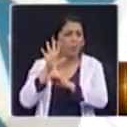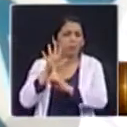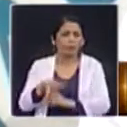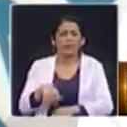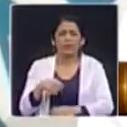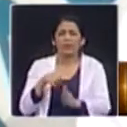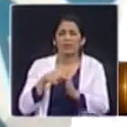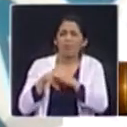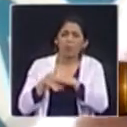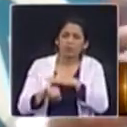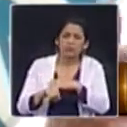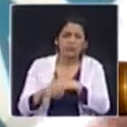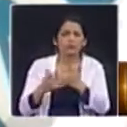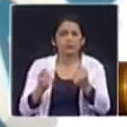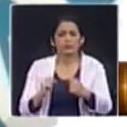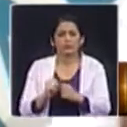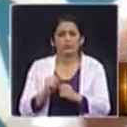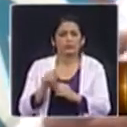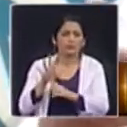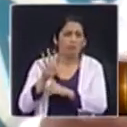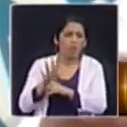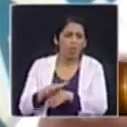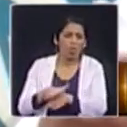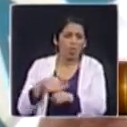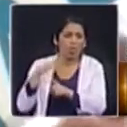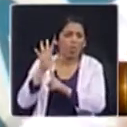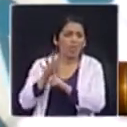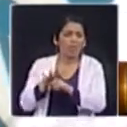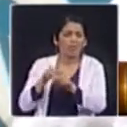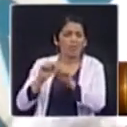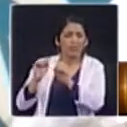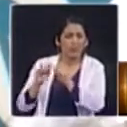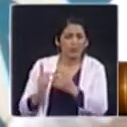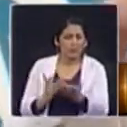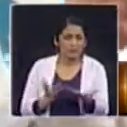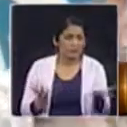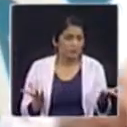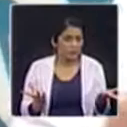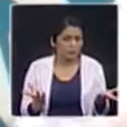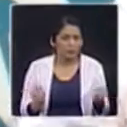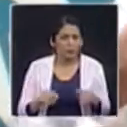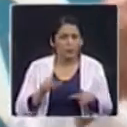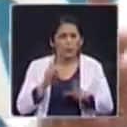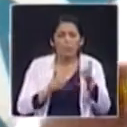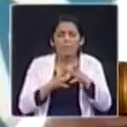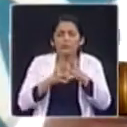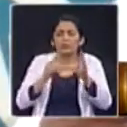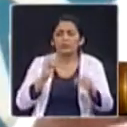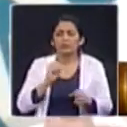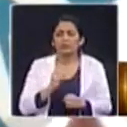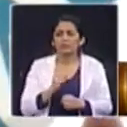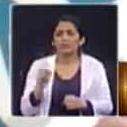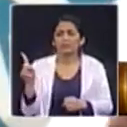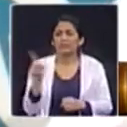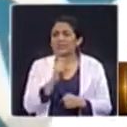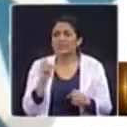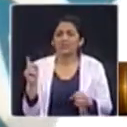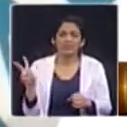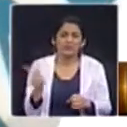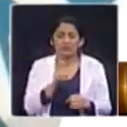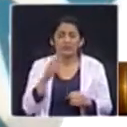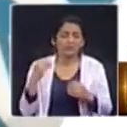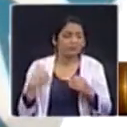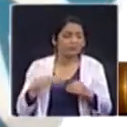edad a lo largo y ancho del país. Cientos de denuncias, por no decir miles. Y parece que las